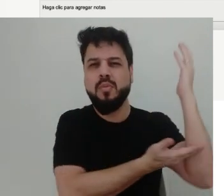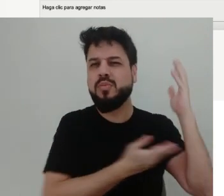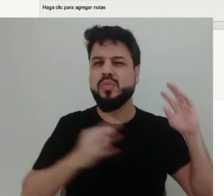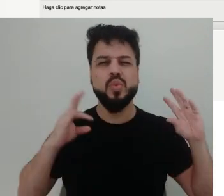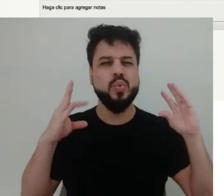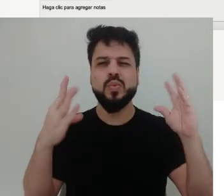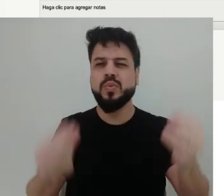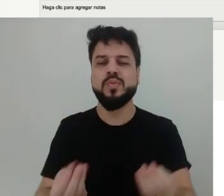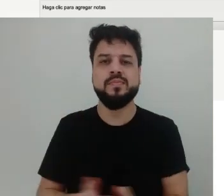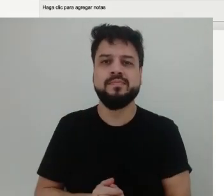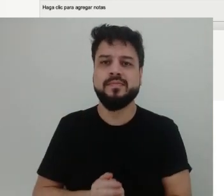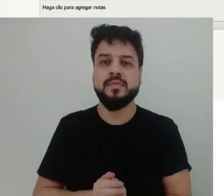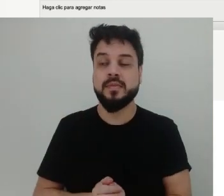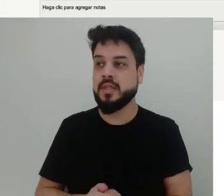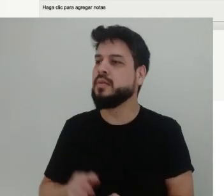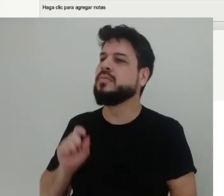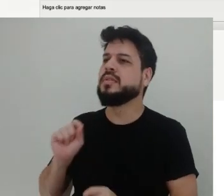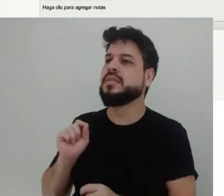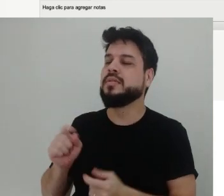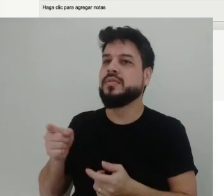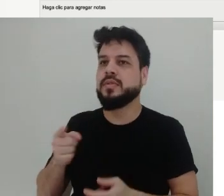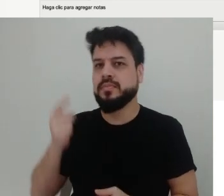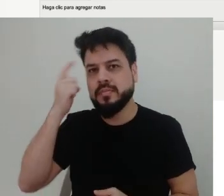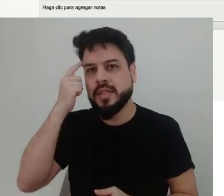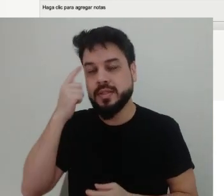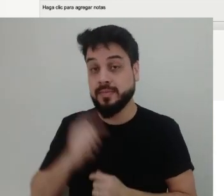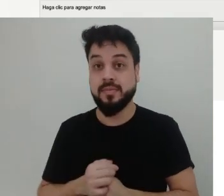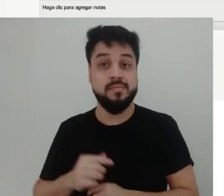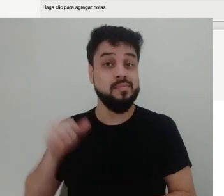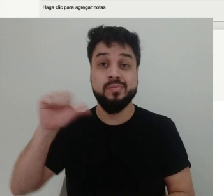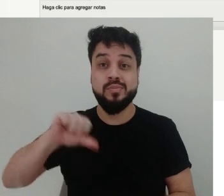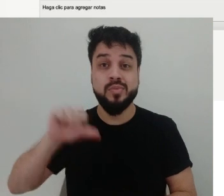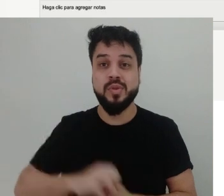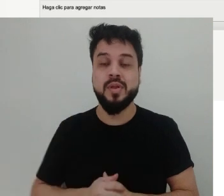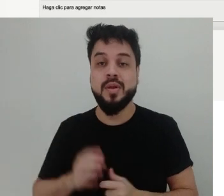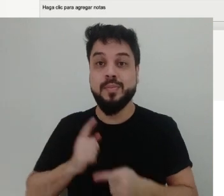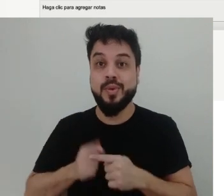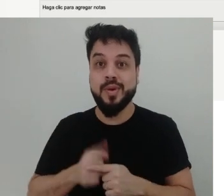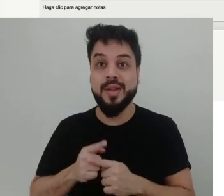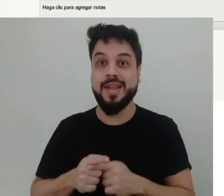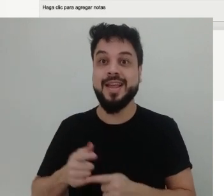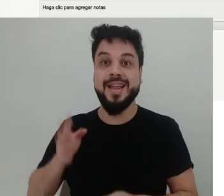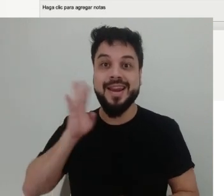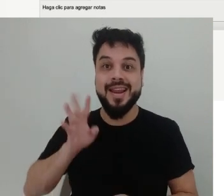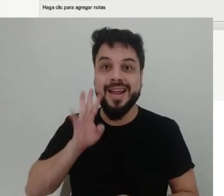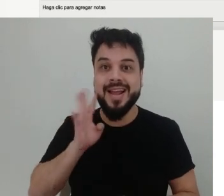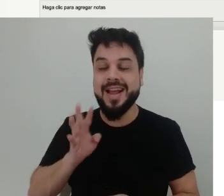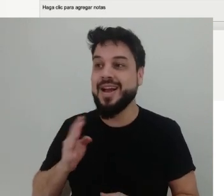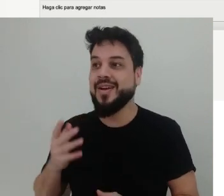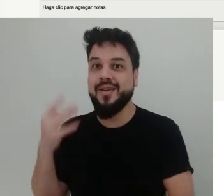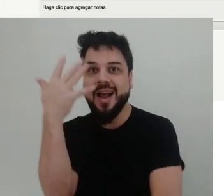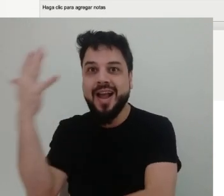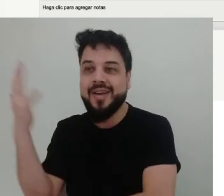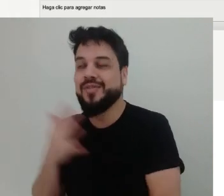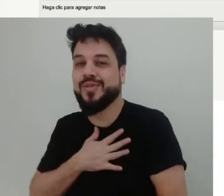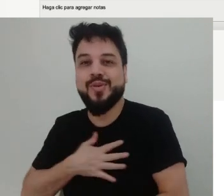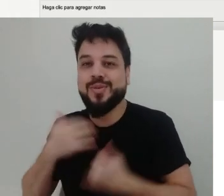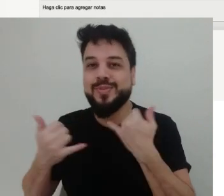motivo por el cual a ella no le gustaba vivir entre pinos. Aquí me demoro un poco porque estoy